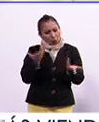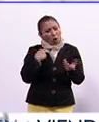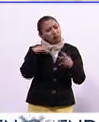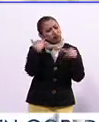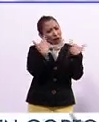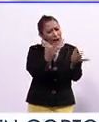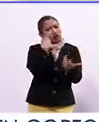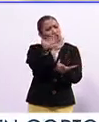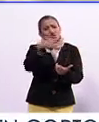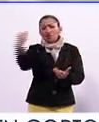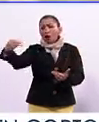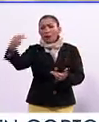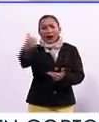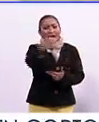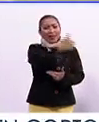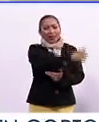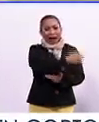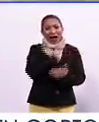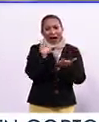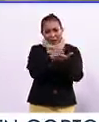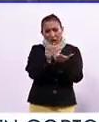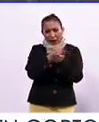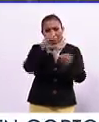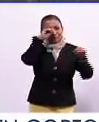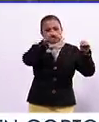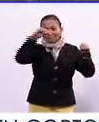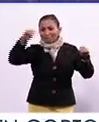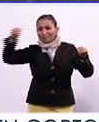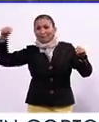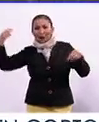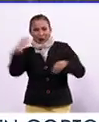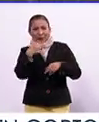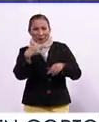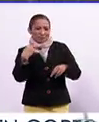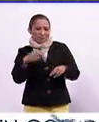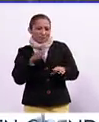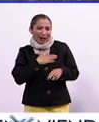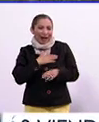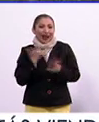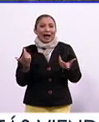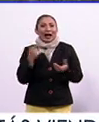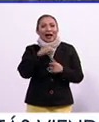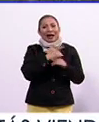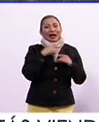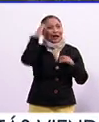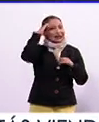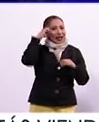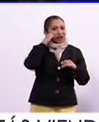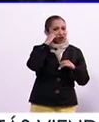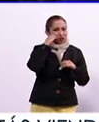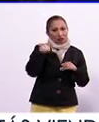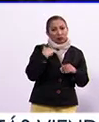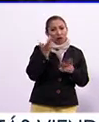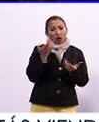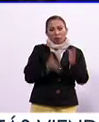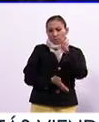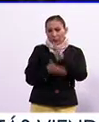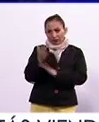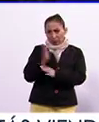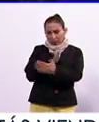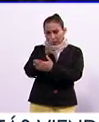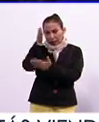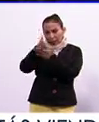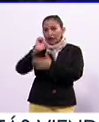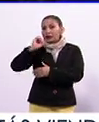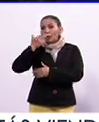pusieron el nombre de los ingenieros, se le pusieron nombre a de las estaciones. Me pidieron que me fuera